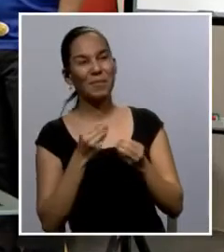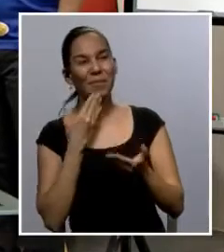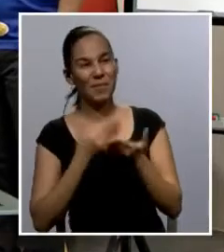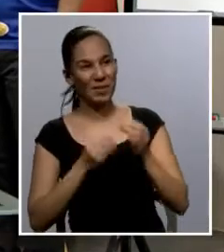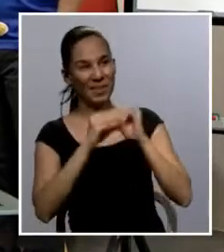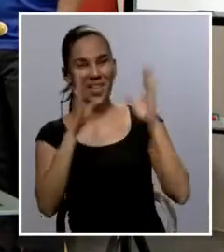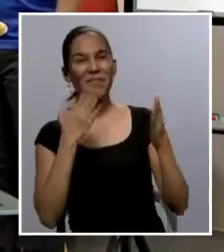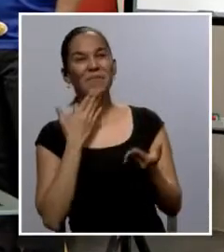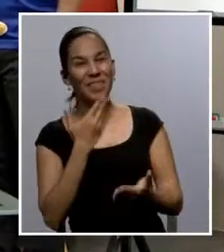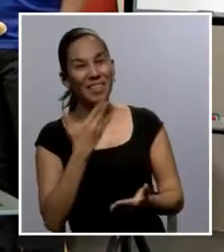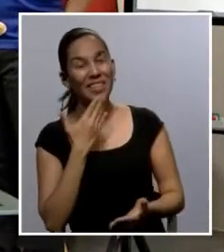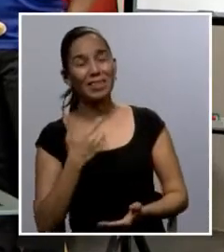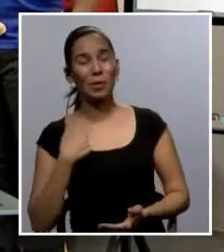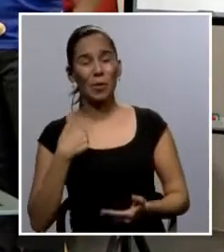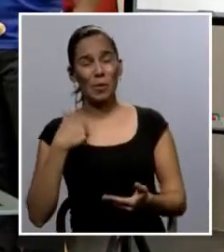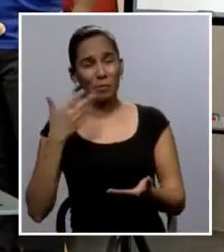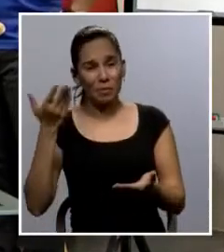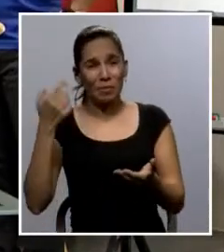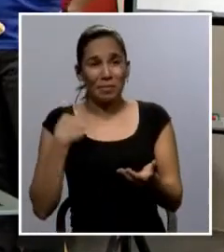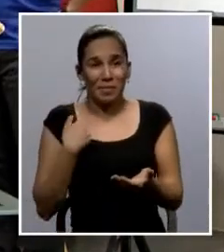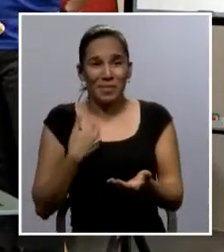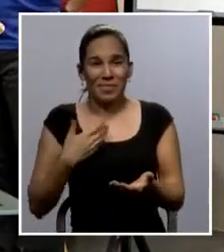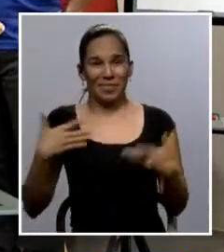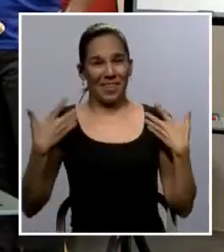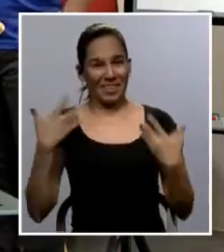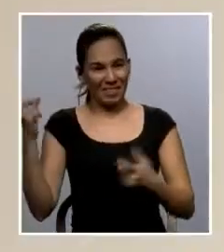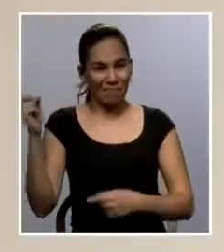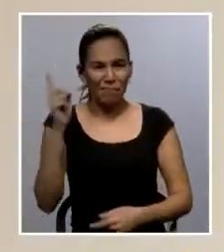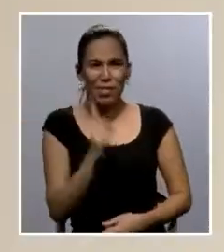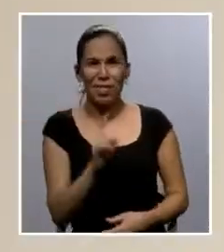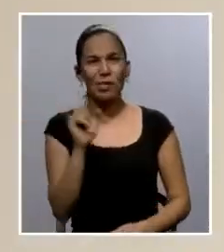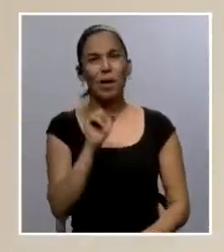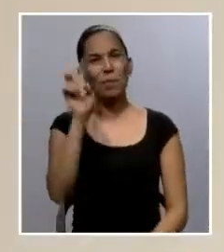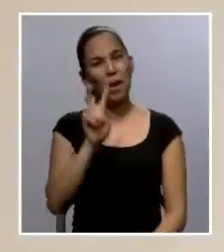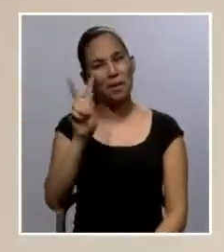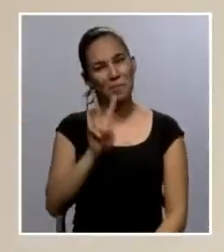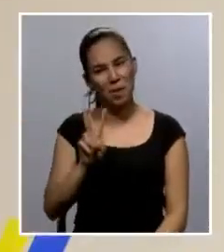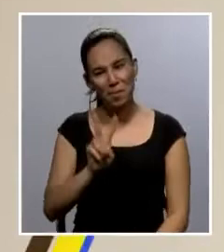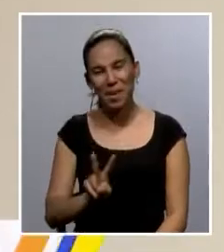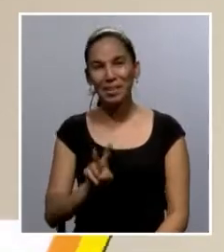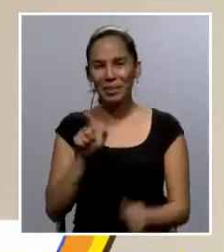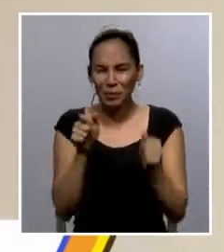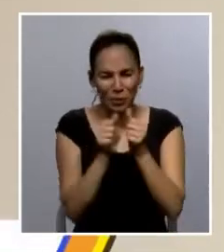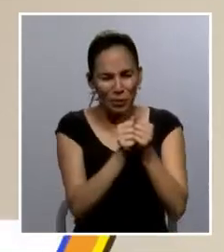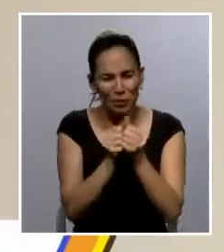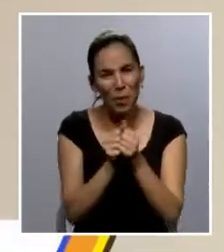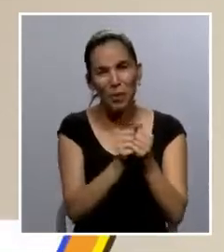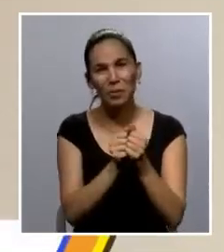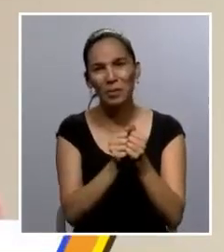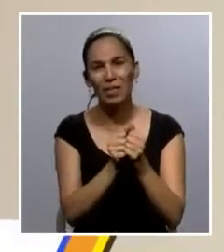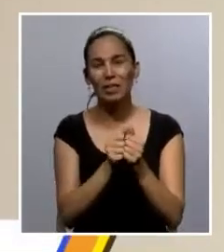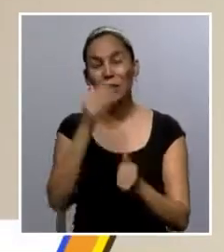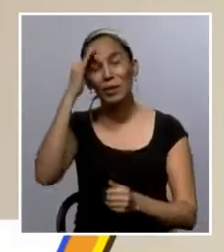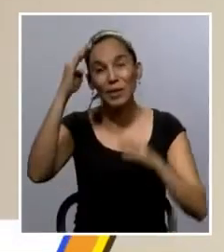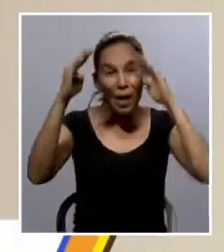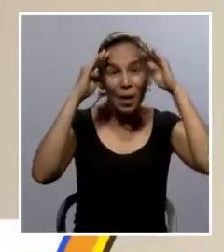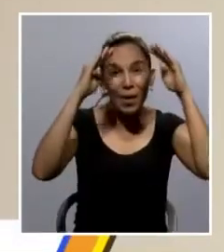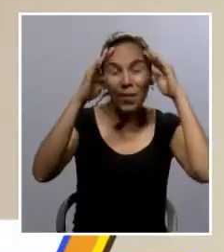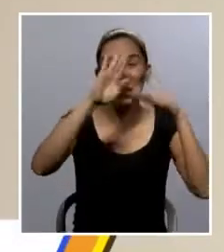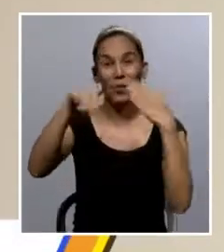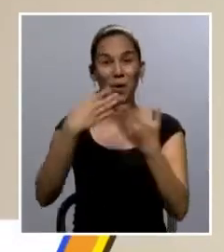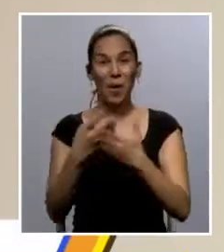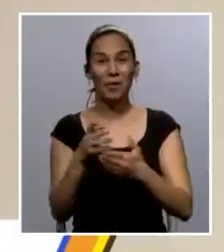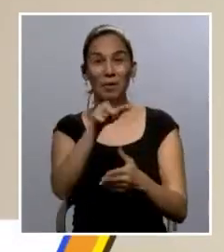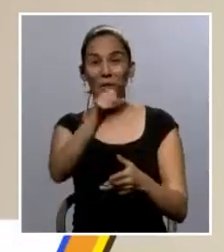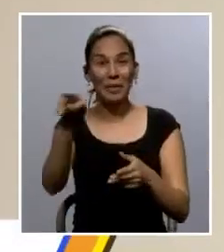Muchísimas gracias. Un placer estar otra vez, como otro viernes, como cada viernes con ustedes. Así es. Un saludo a todos nuestros